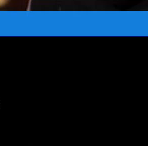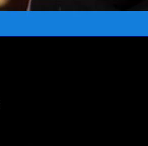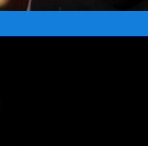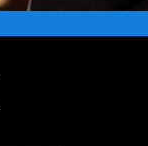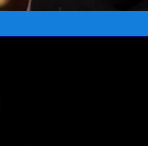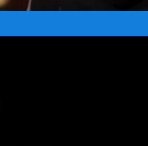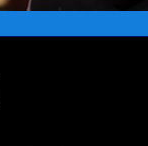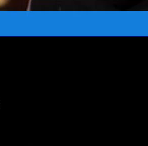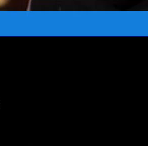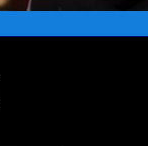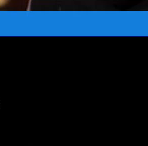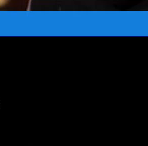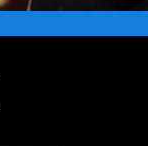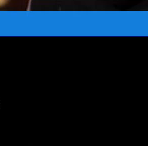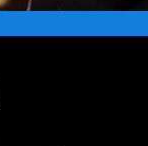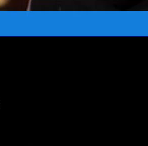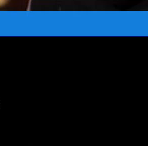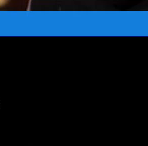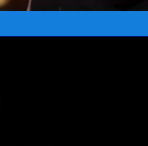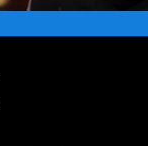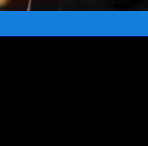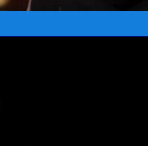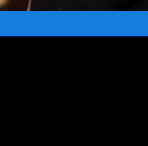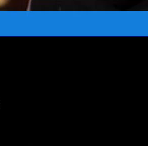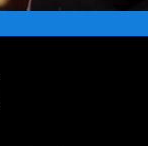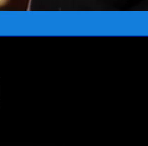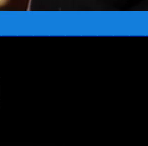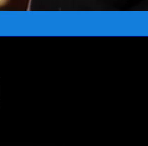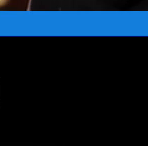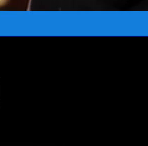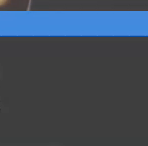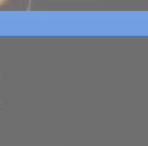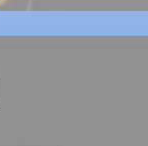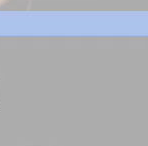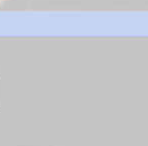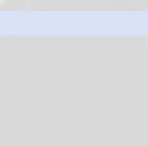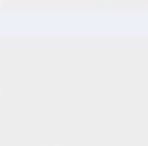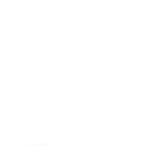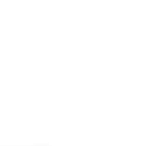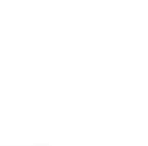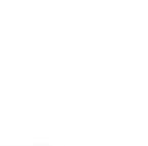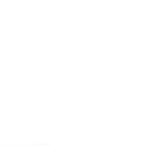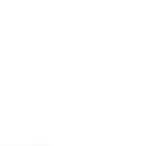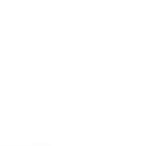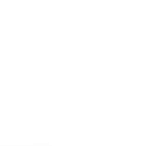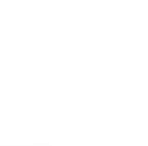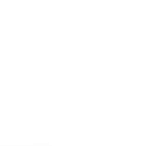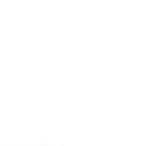Ya estás informado. No olvides darle like a este video, comparte y suscríbete a Escucha Diario.